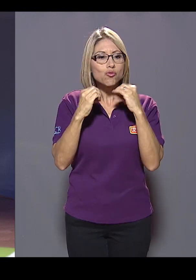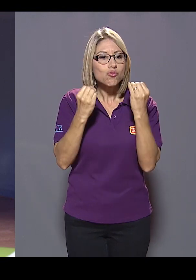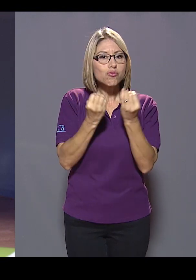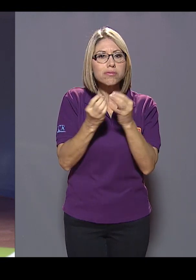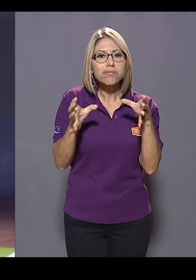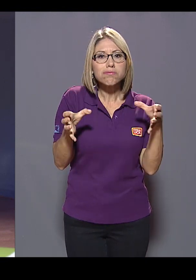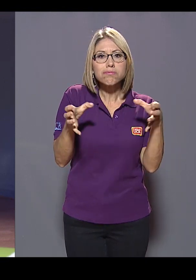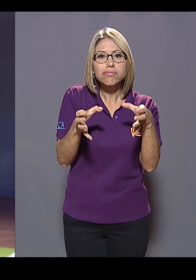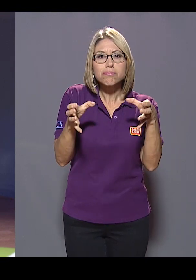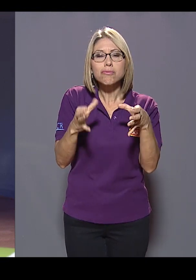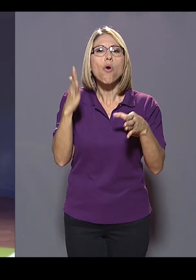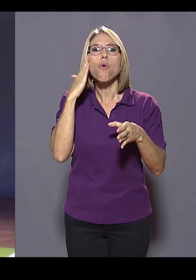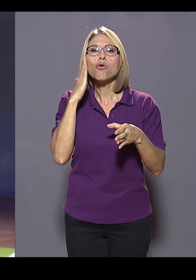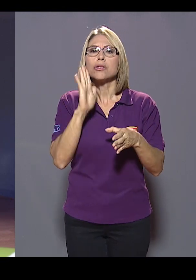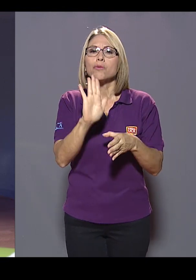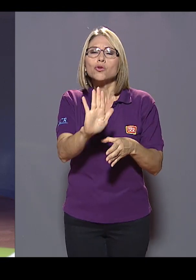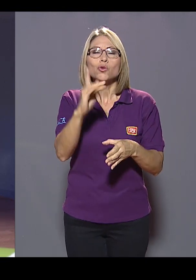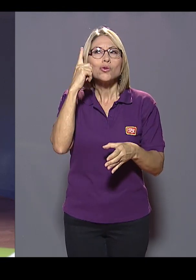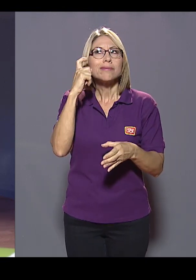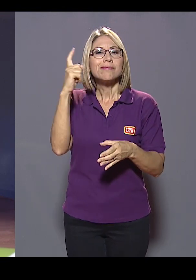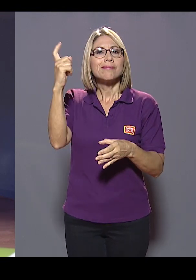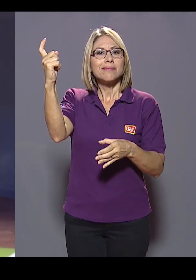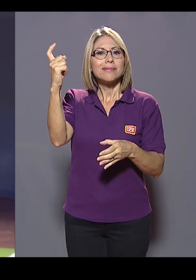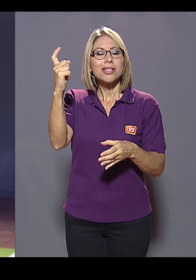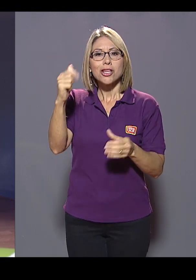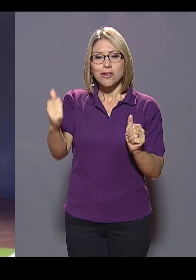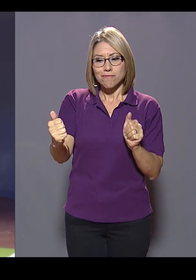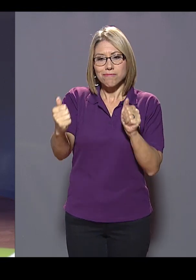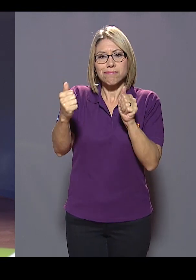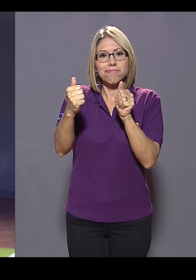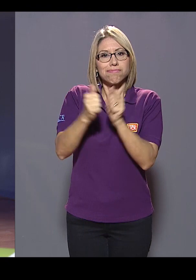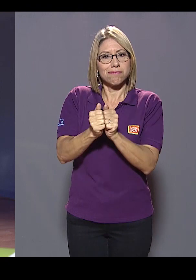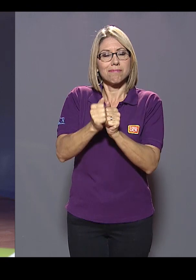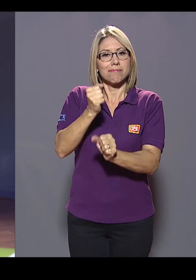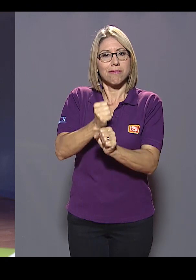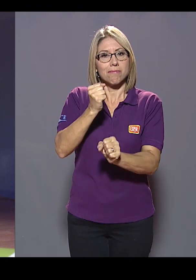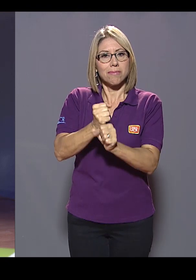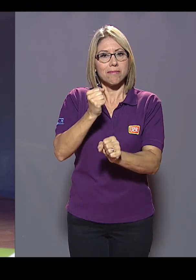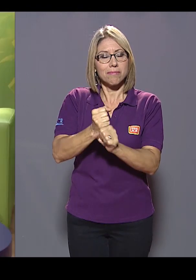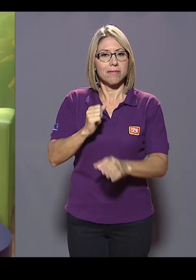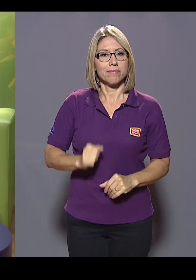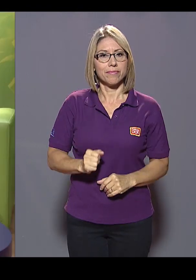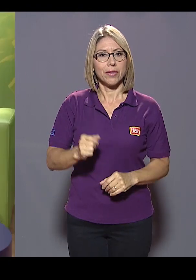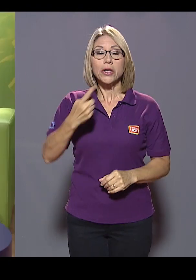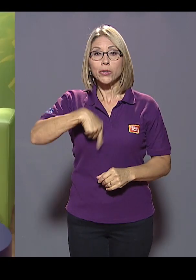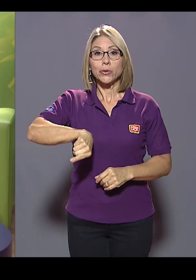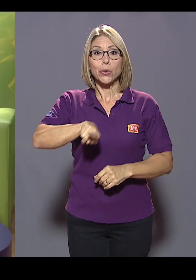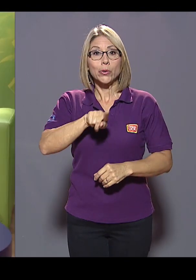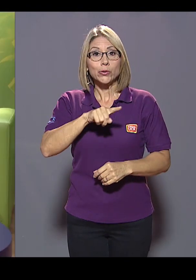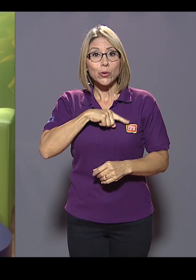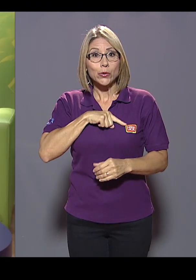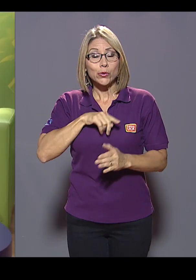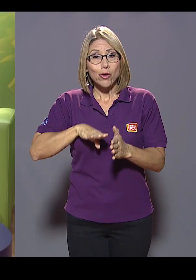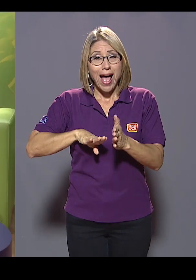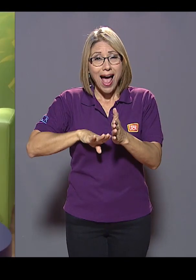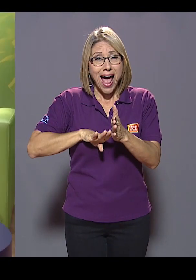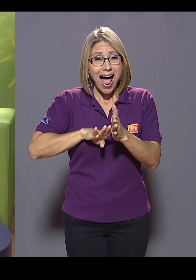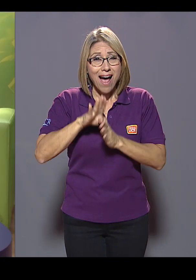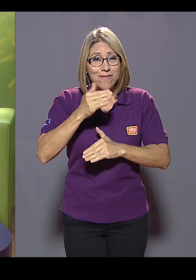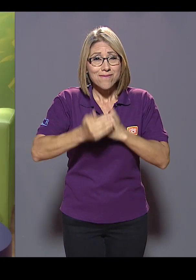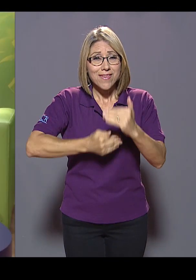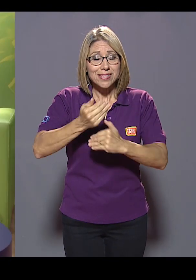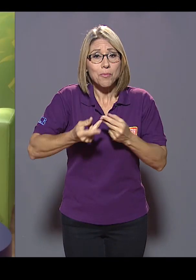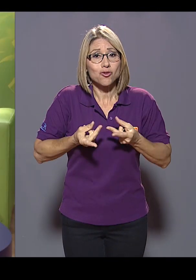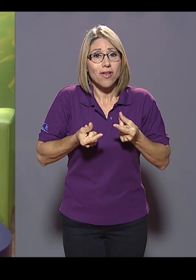las aspiraciones que ellos tienen y comenzamos a trabajar conjuntamente. Nosotros avanzamos tan rápido como